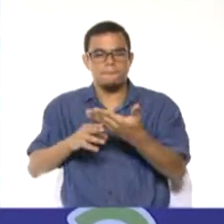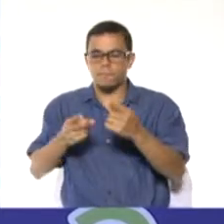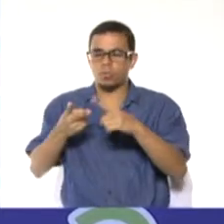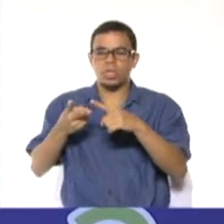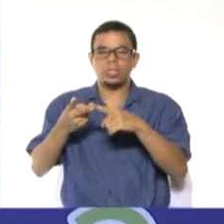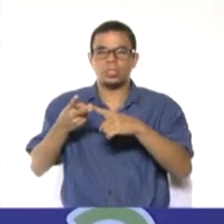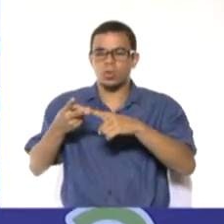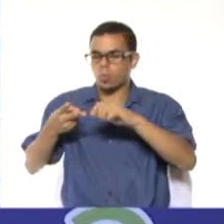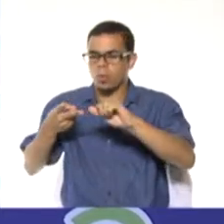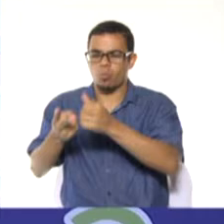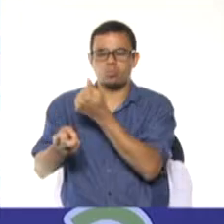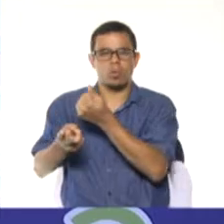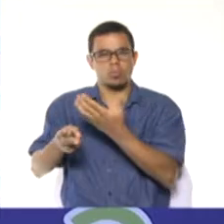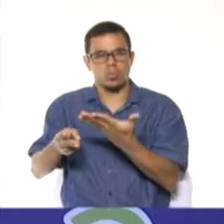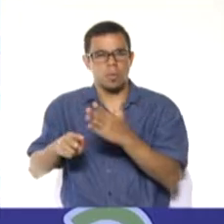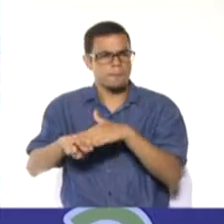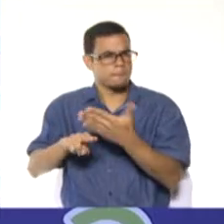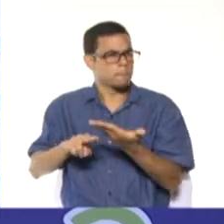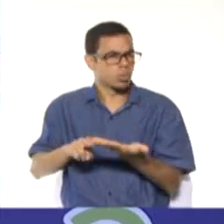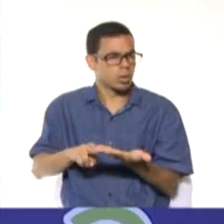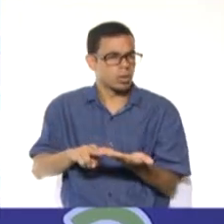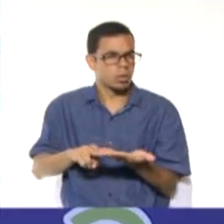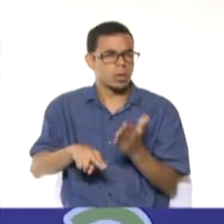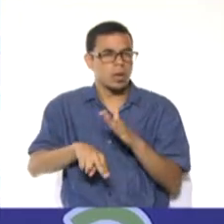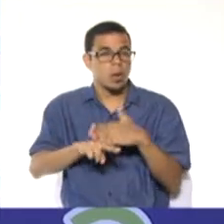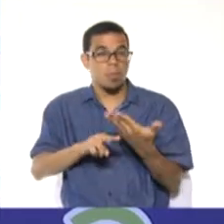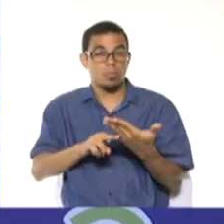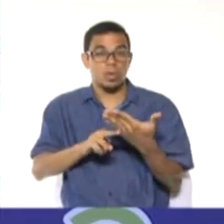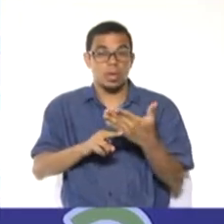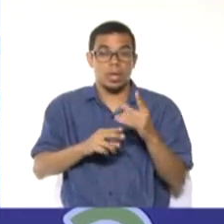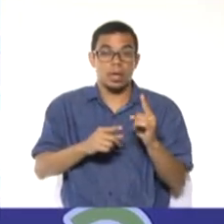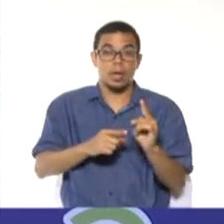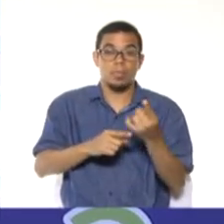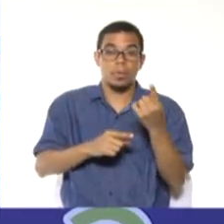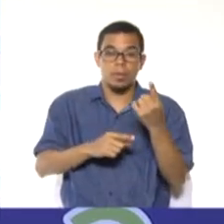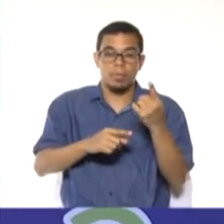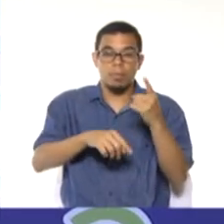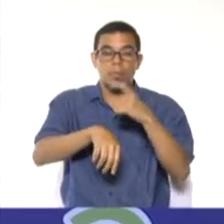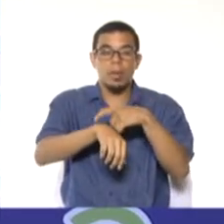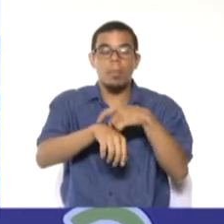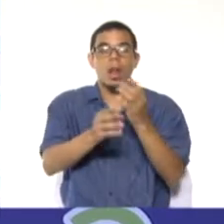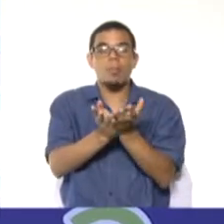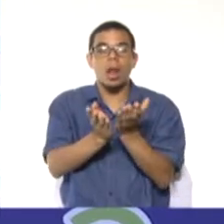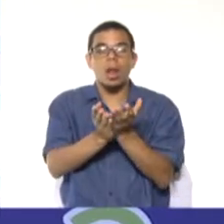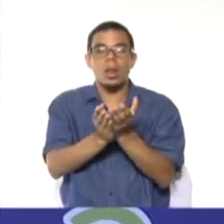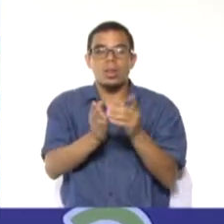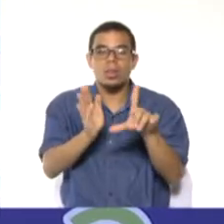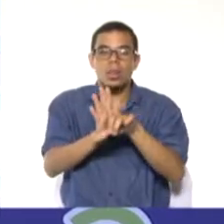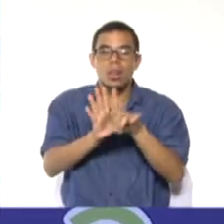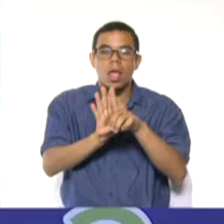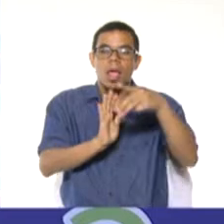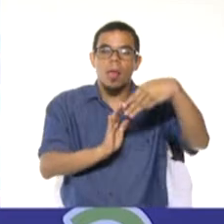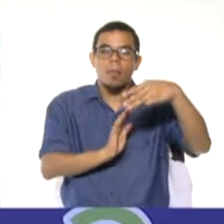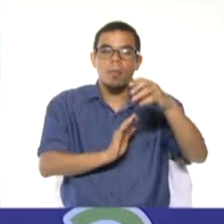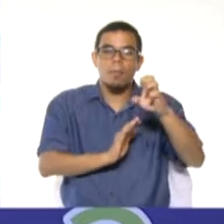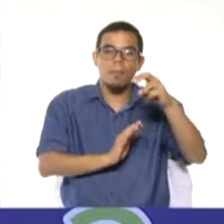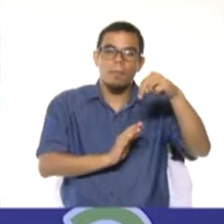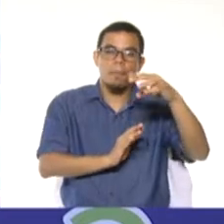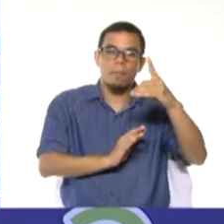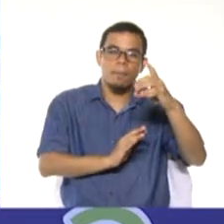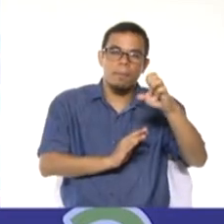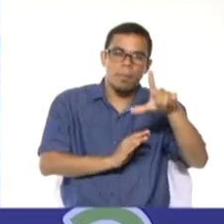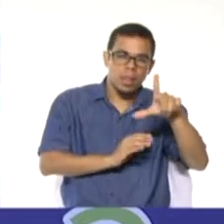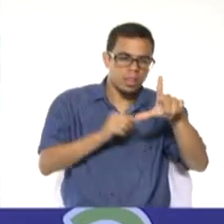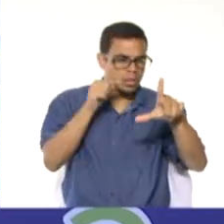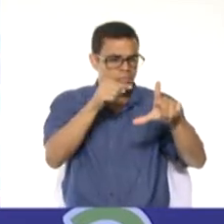Fue refutada porque nosotros estudiamos en Mendel en el primer momento. ¿Recuerdan que estudiamos la ley de Mendel, primera y segunda ley de